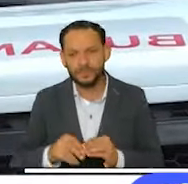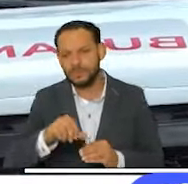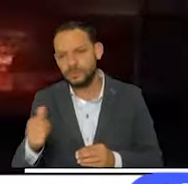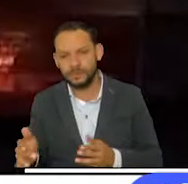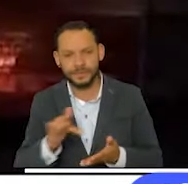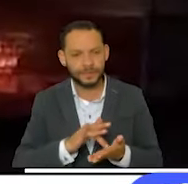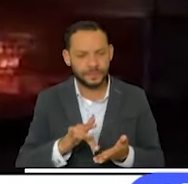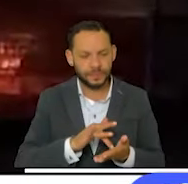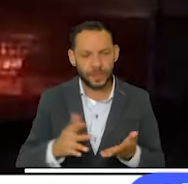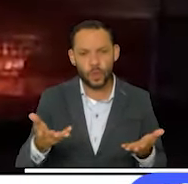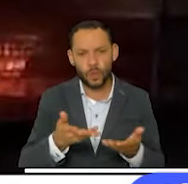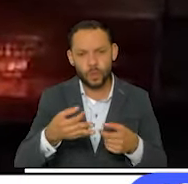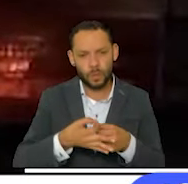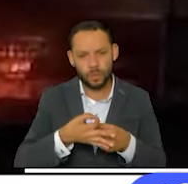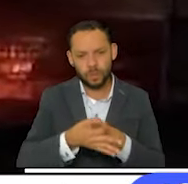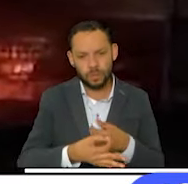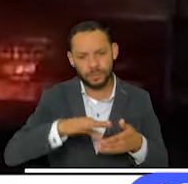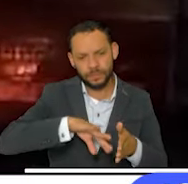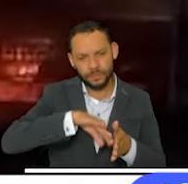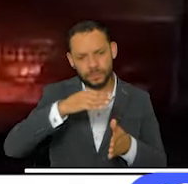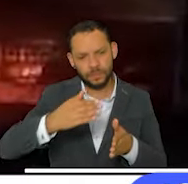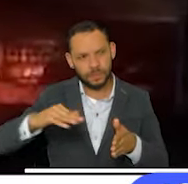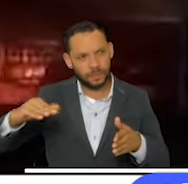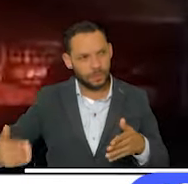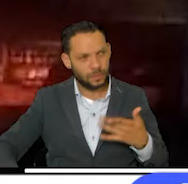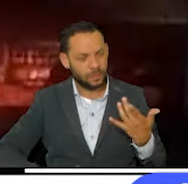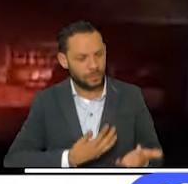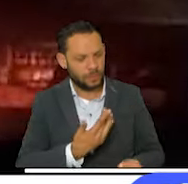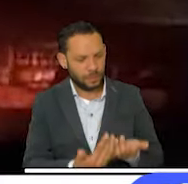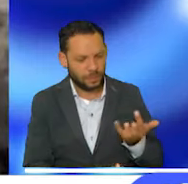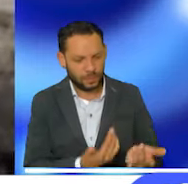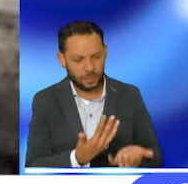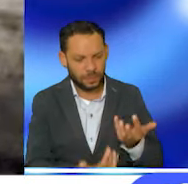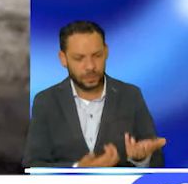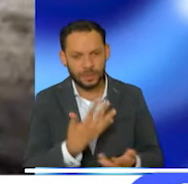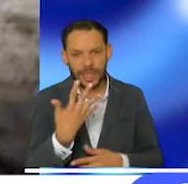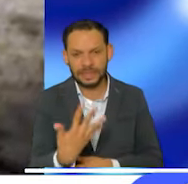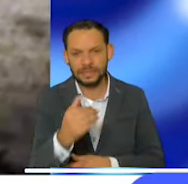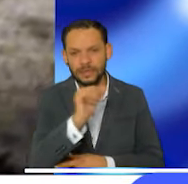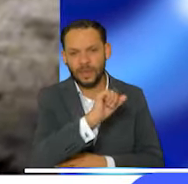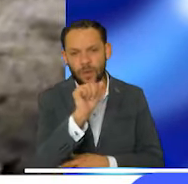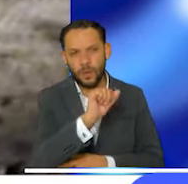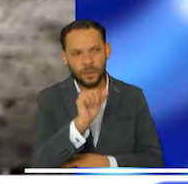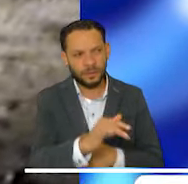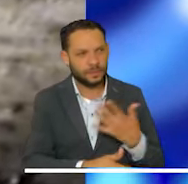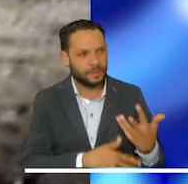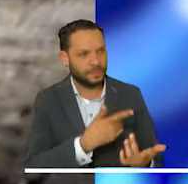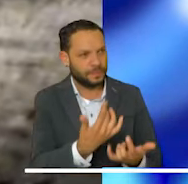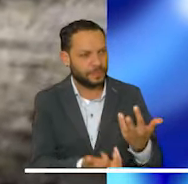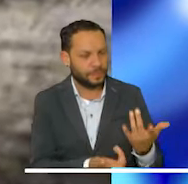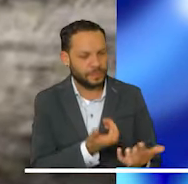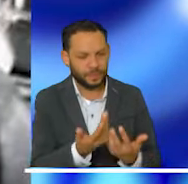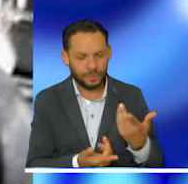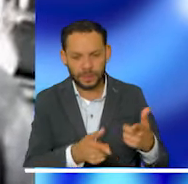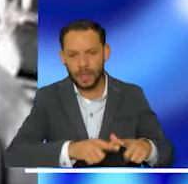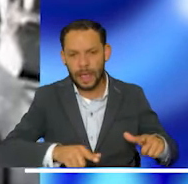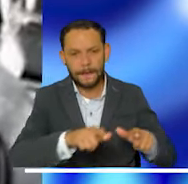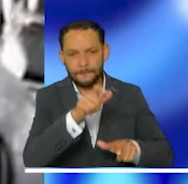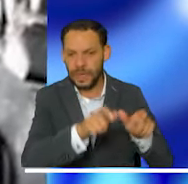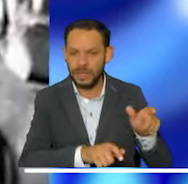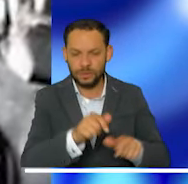su Pía al occidente de caldas un grave incendio consumió un parqueadero y dejó como saldo cinco vehículos quemados este siniestro estructural no dejó personas